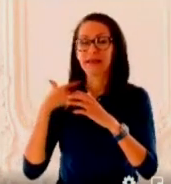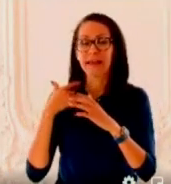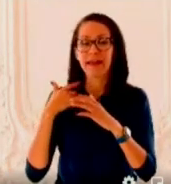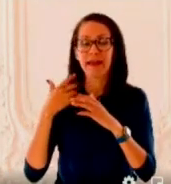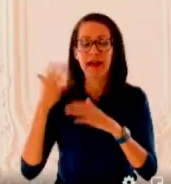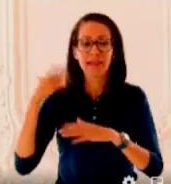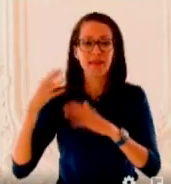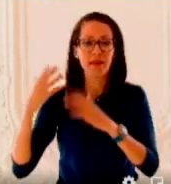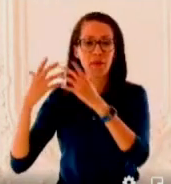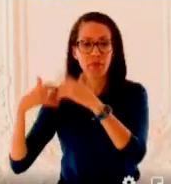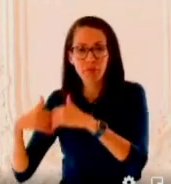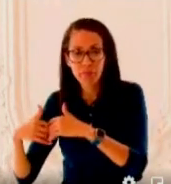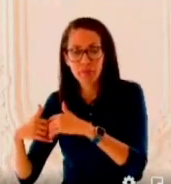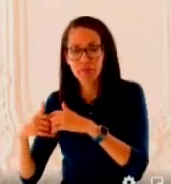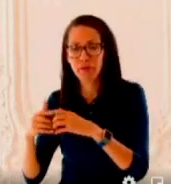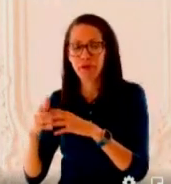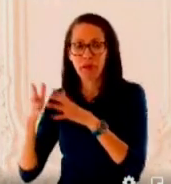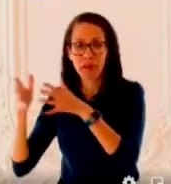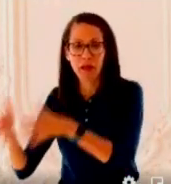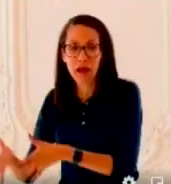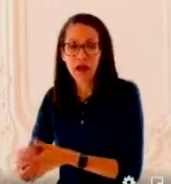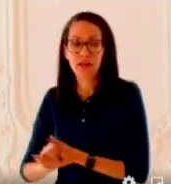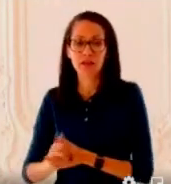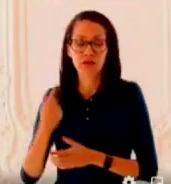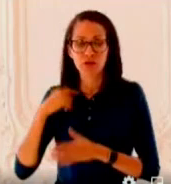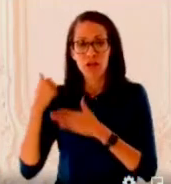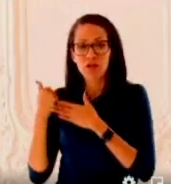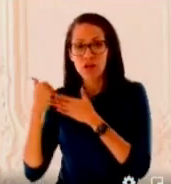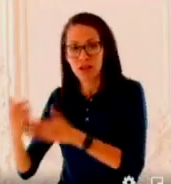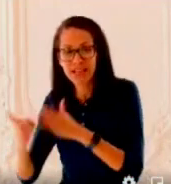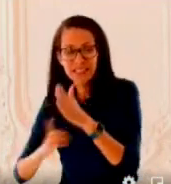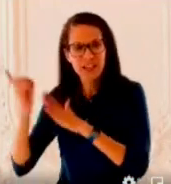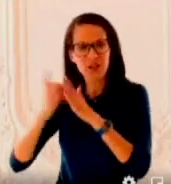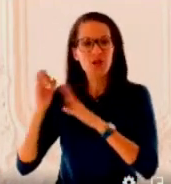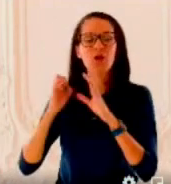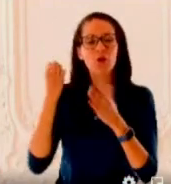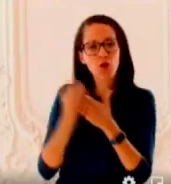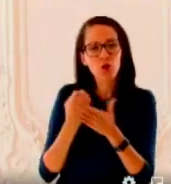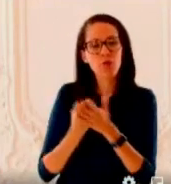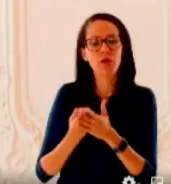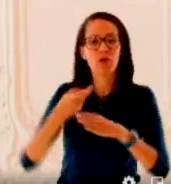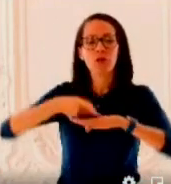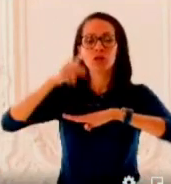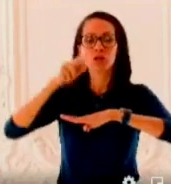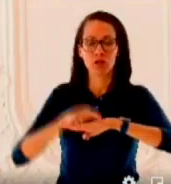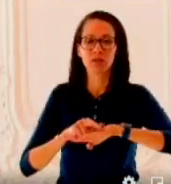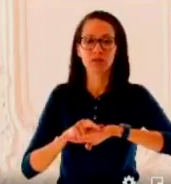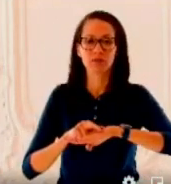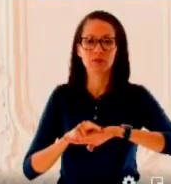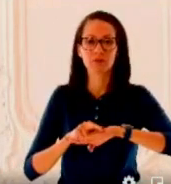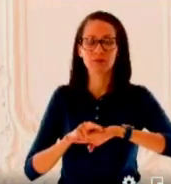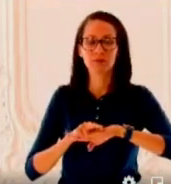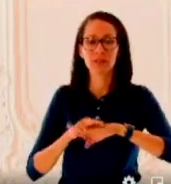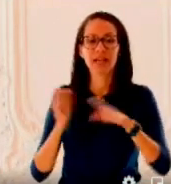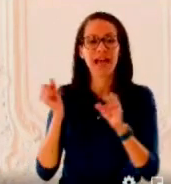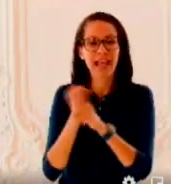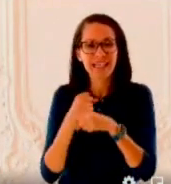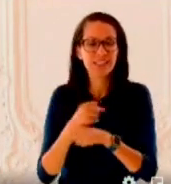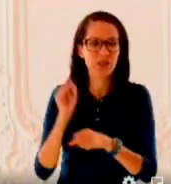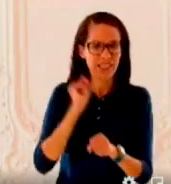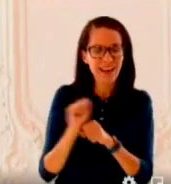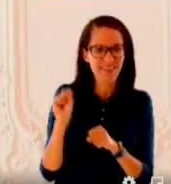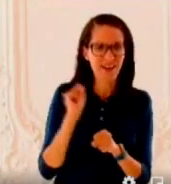años. Ayudamos, estamos contribuyendo al desarrollo económico de Puerto Rico, a la creación de